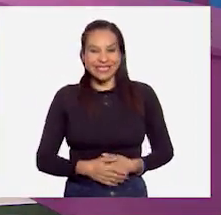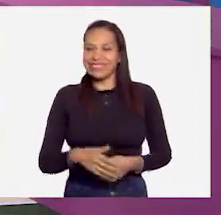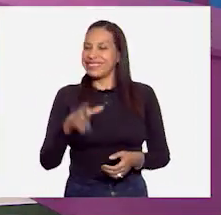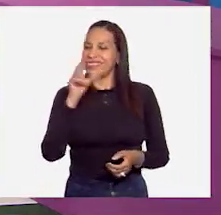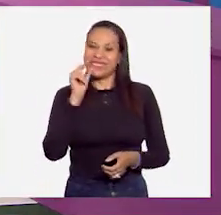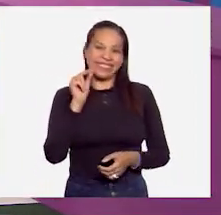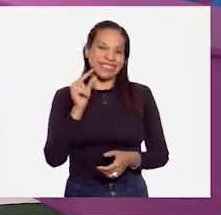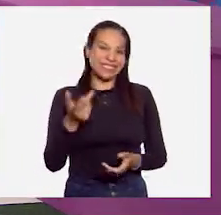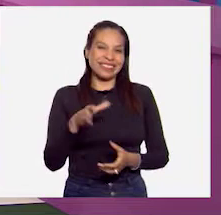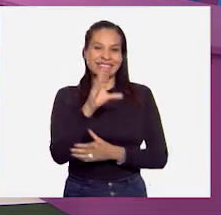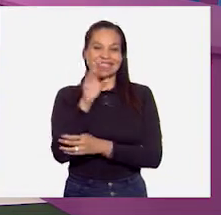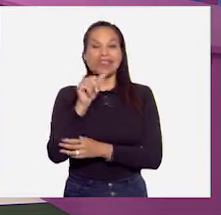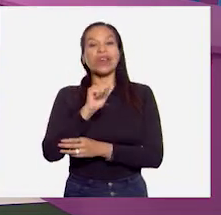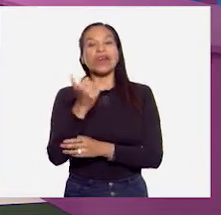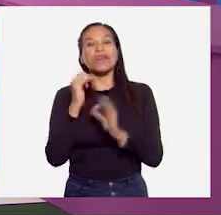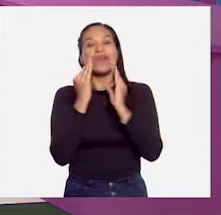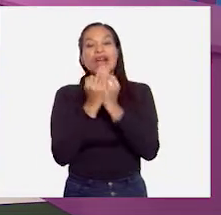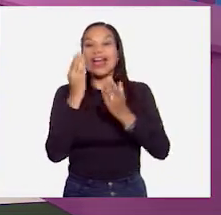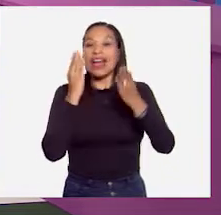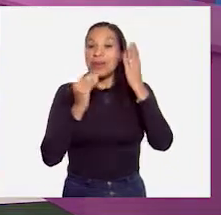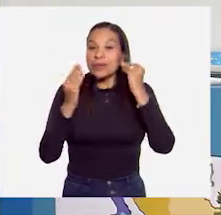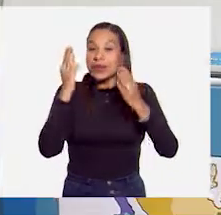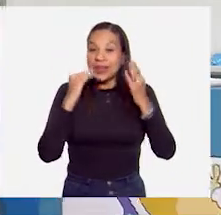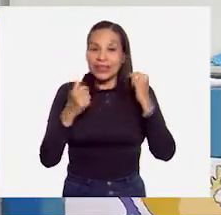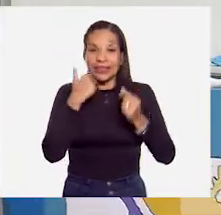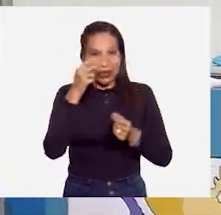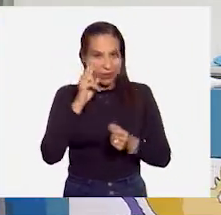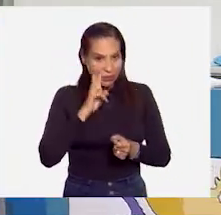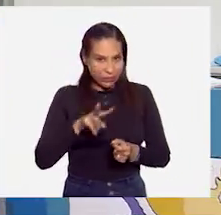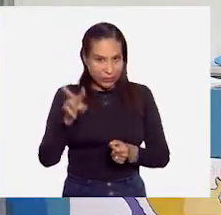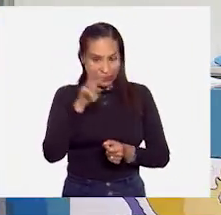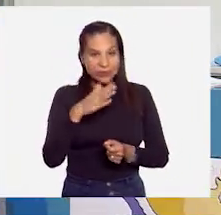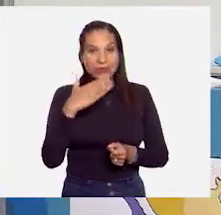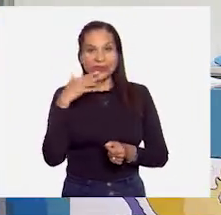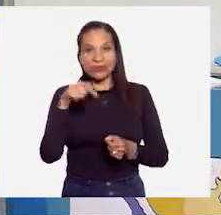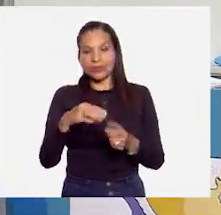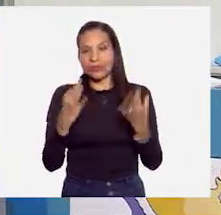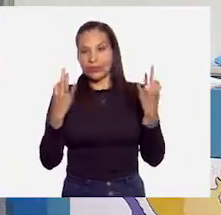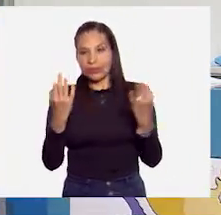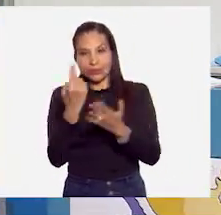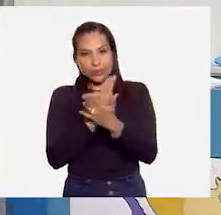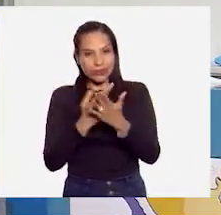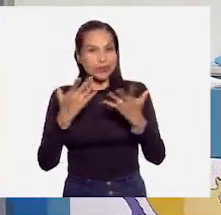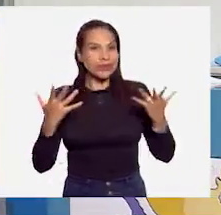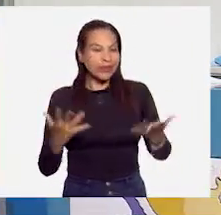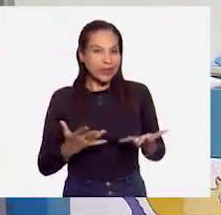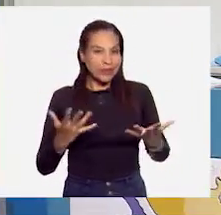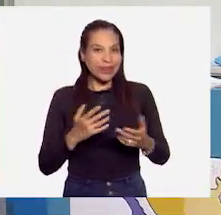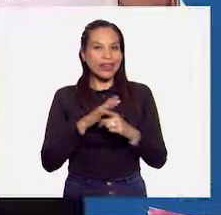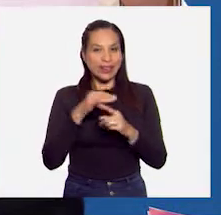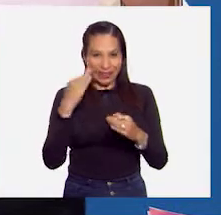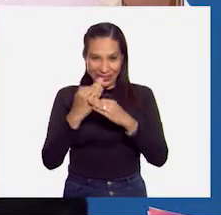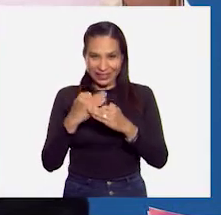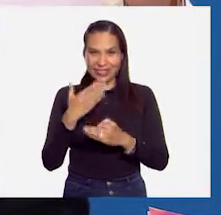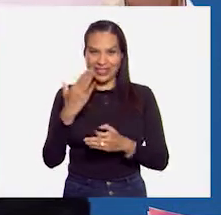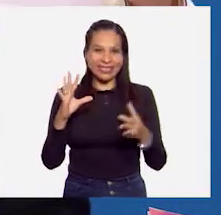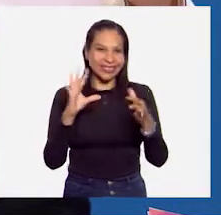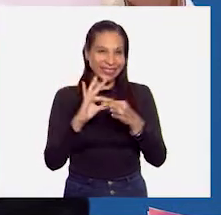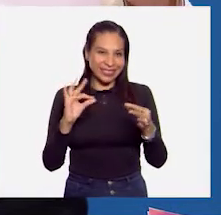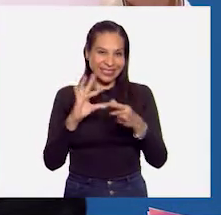No, Tom. Hay otras formas de aprender. Quiero que observen bien el mandala y realicen lo que les voy